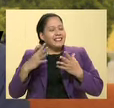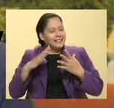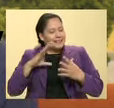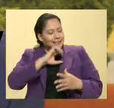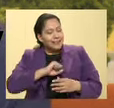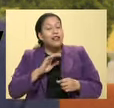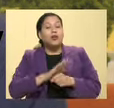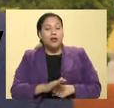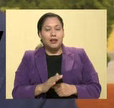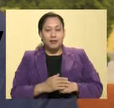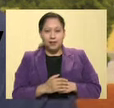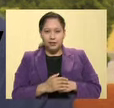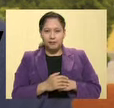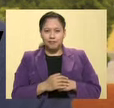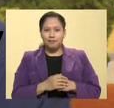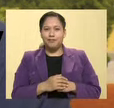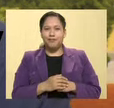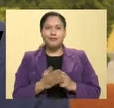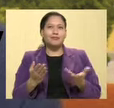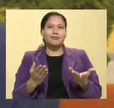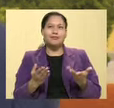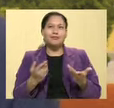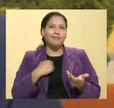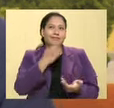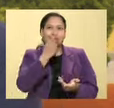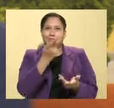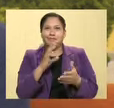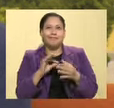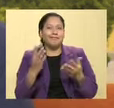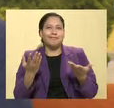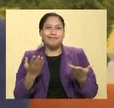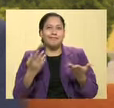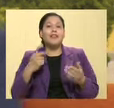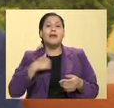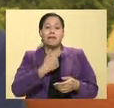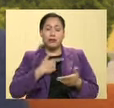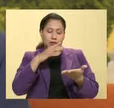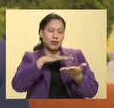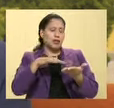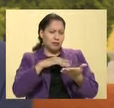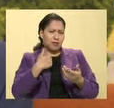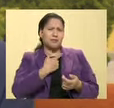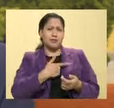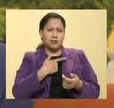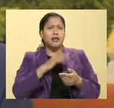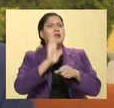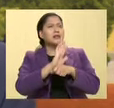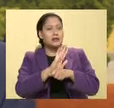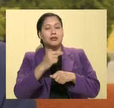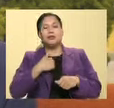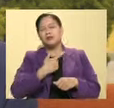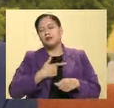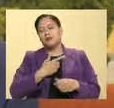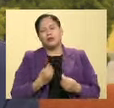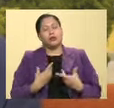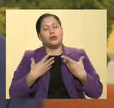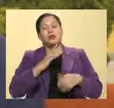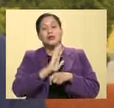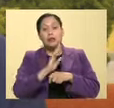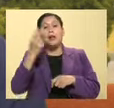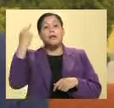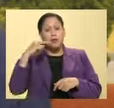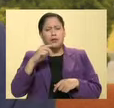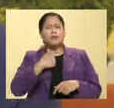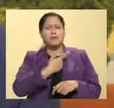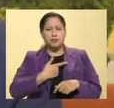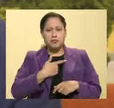ir. Pues bueno, te diría, me gusta leer, por supuesto me gusta mucho ir al cine y eso lo disfruto muchísimo. Me gusta viajar,